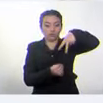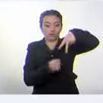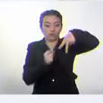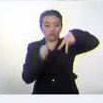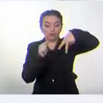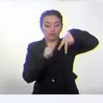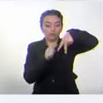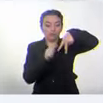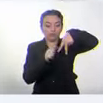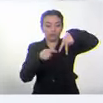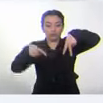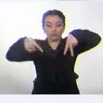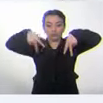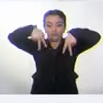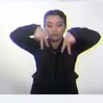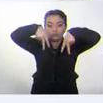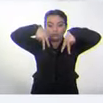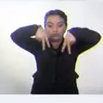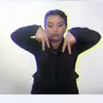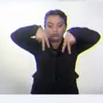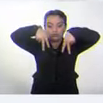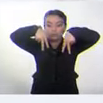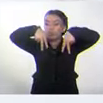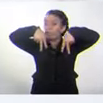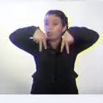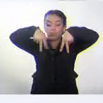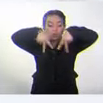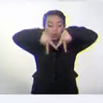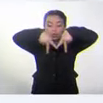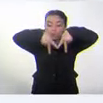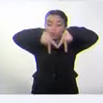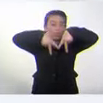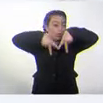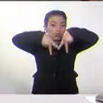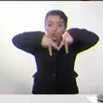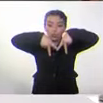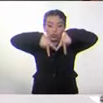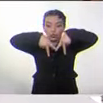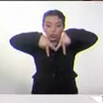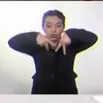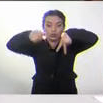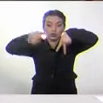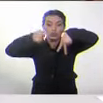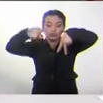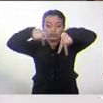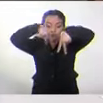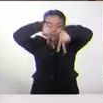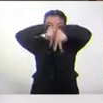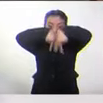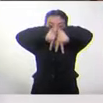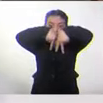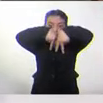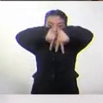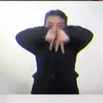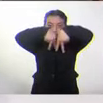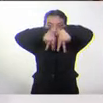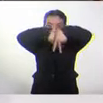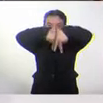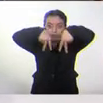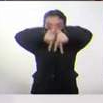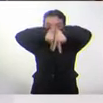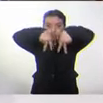LED verde justo a la par del LED rojo. De manera similar